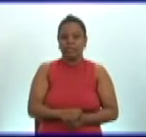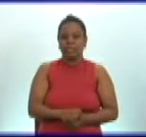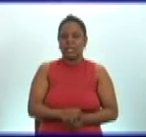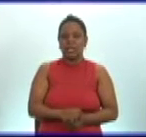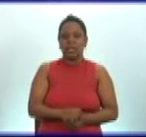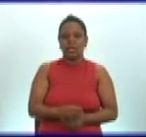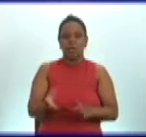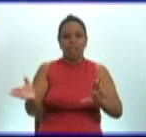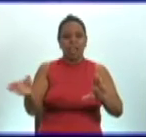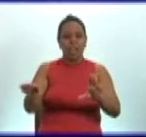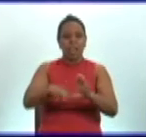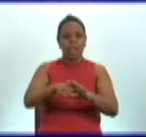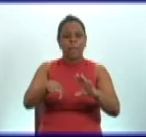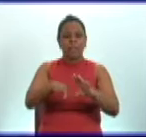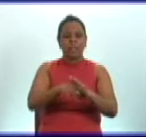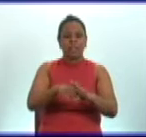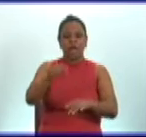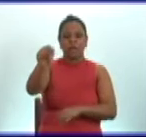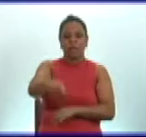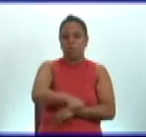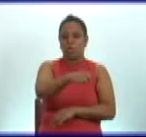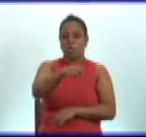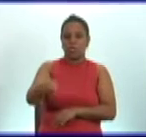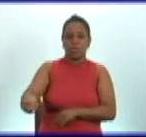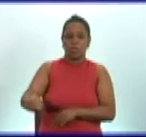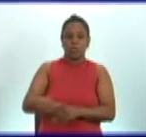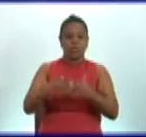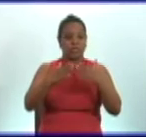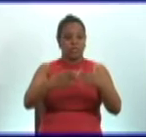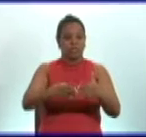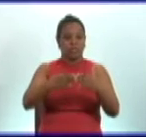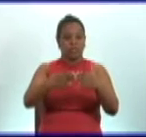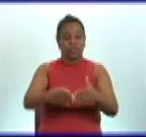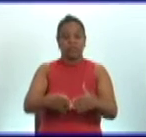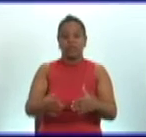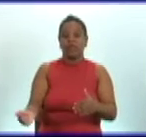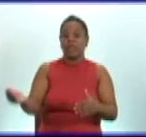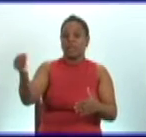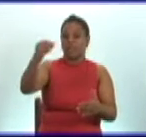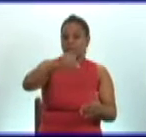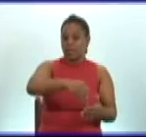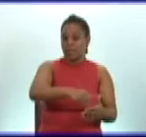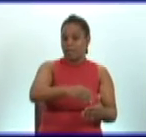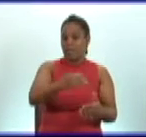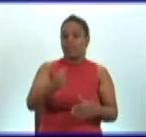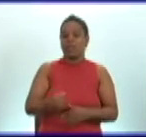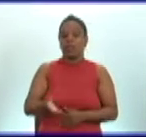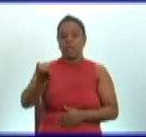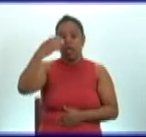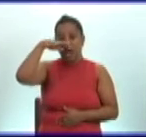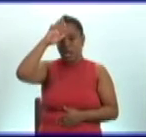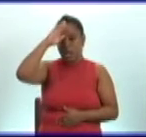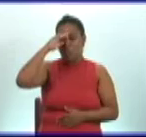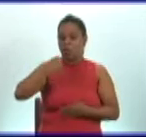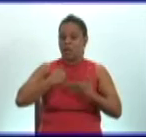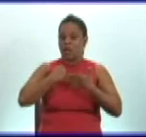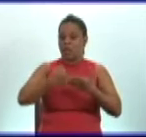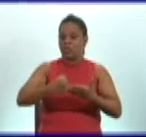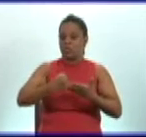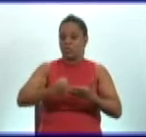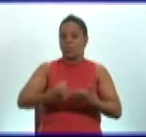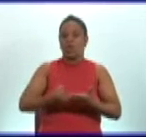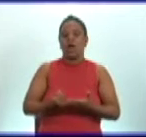limitar y prohibir esas embarcaciones y esos envíos que se estaban realizando a Cuba para apoyar el desarrollo